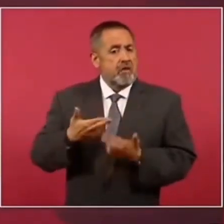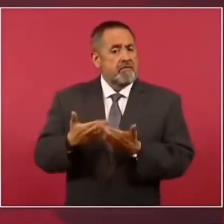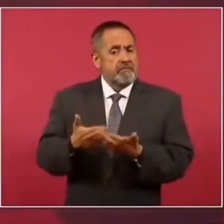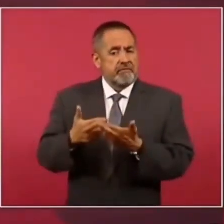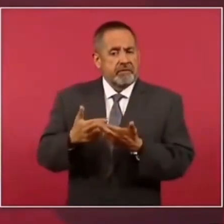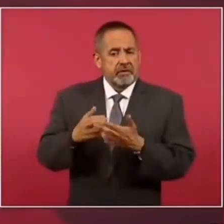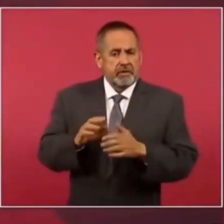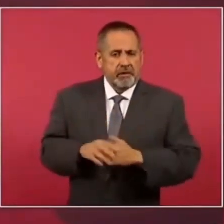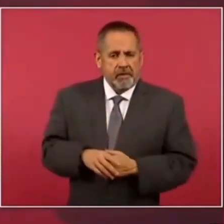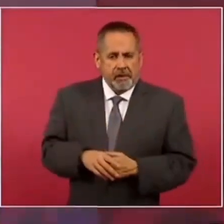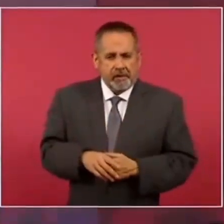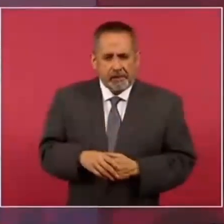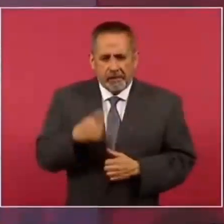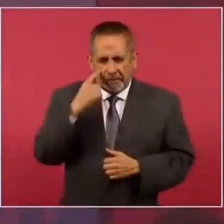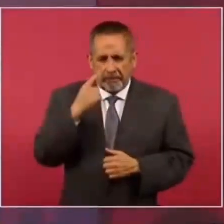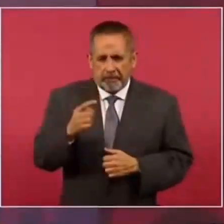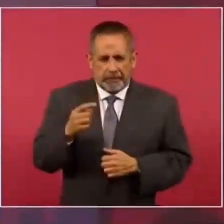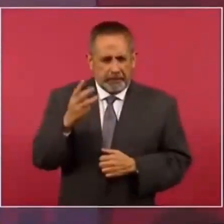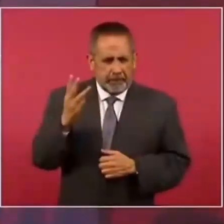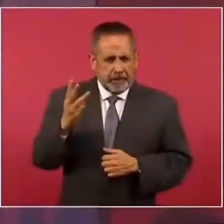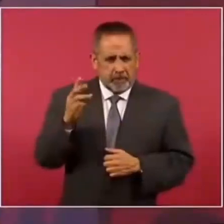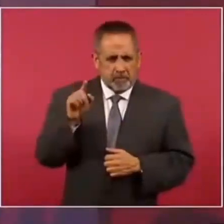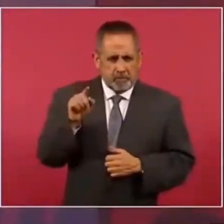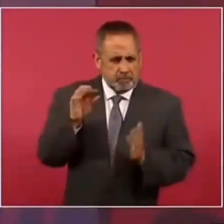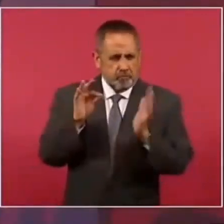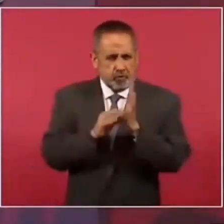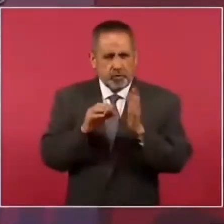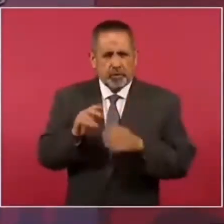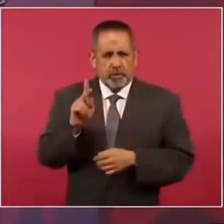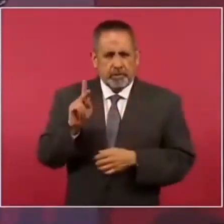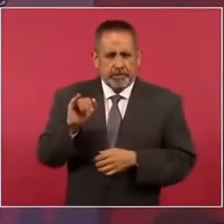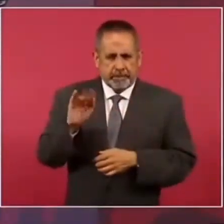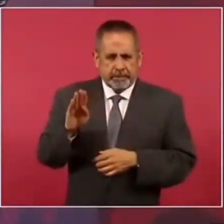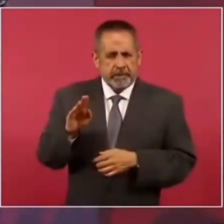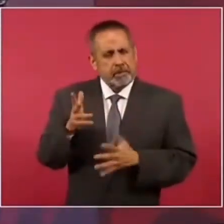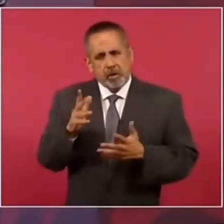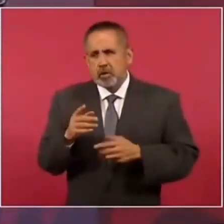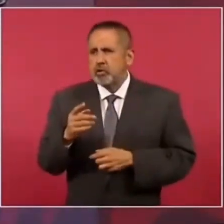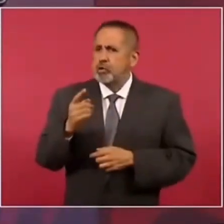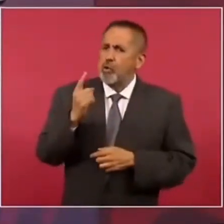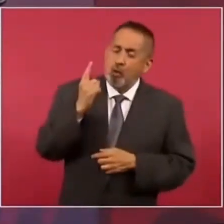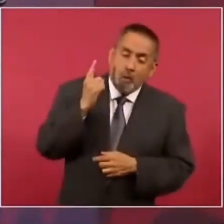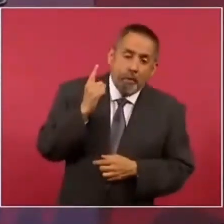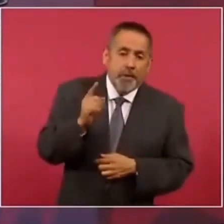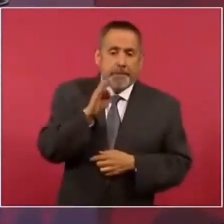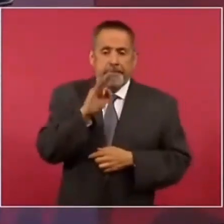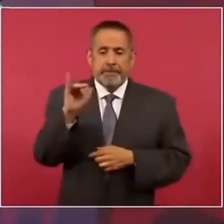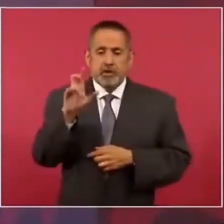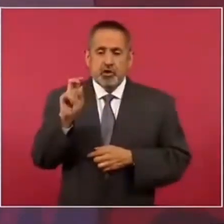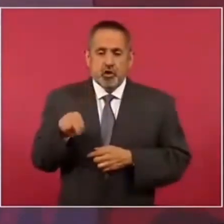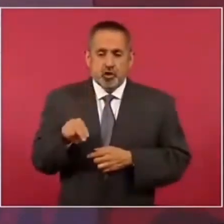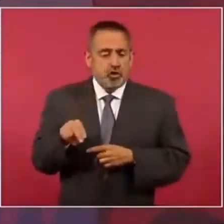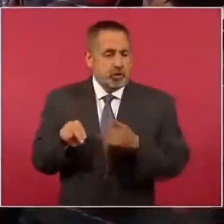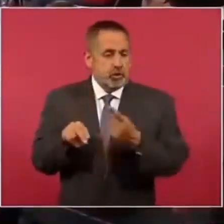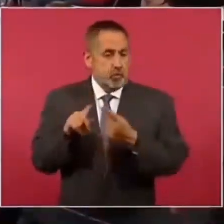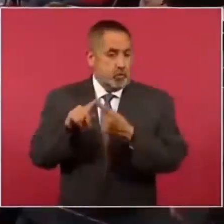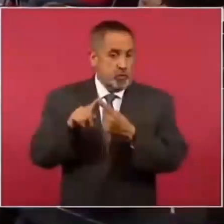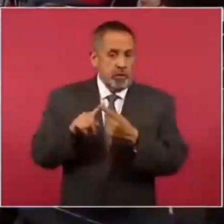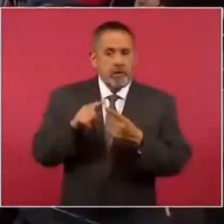Cuando hablo de 3 puntos del producto, estoy hablando de 1 billón. Para que tengan una idea, la operación de